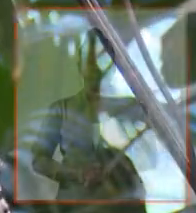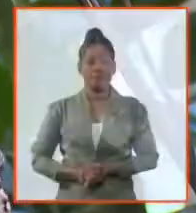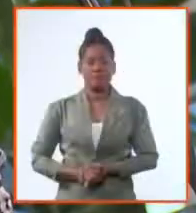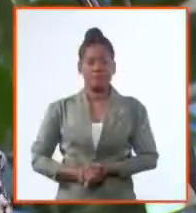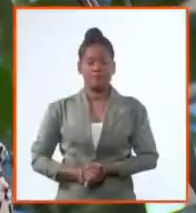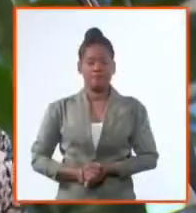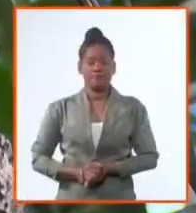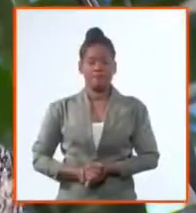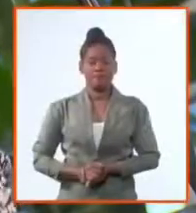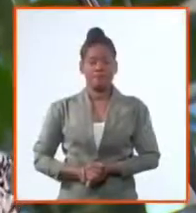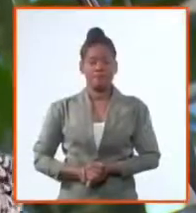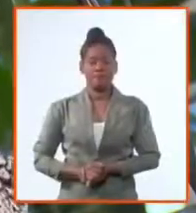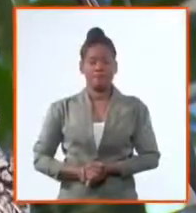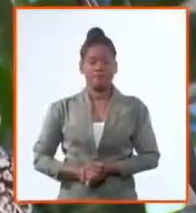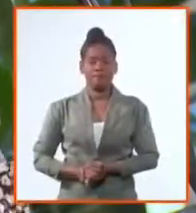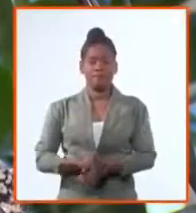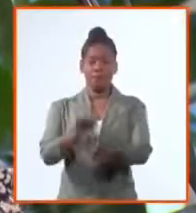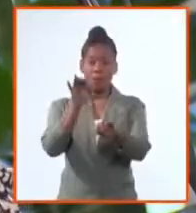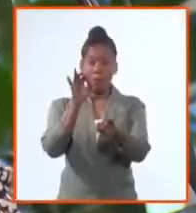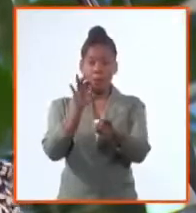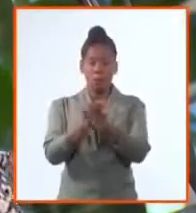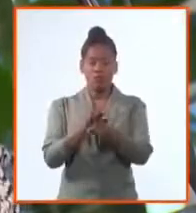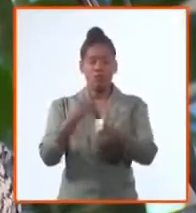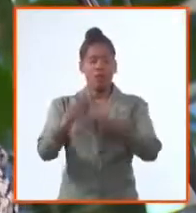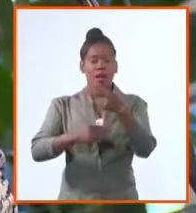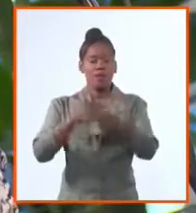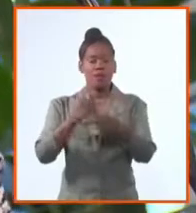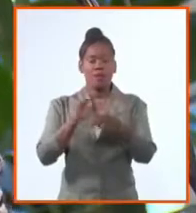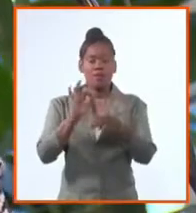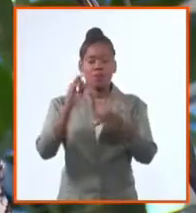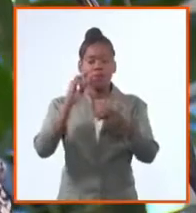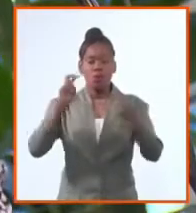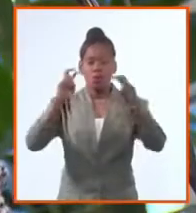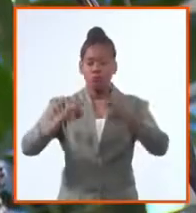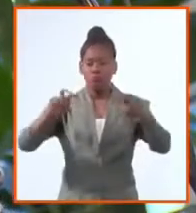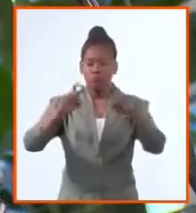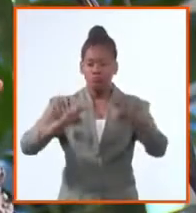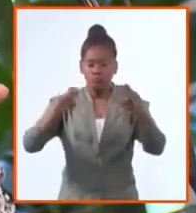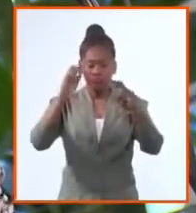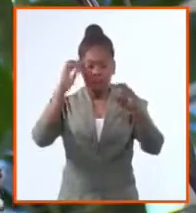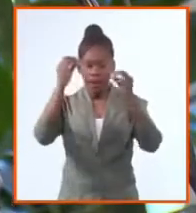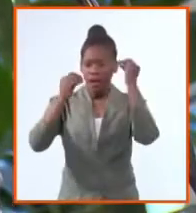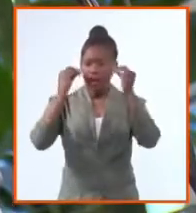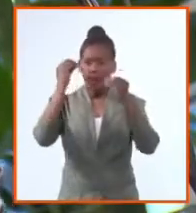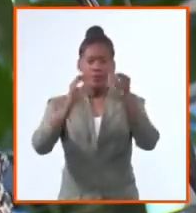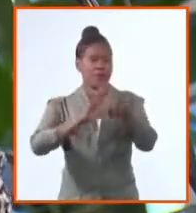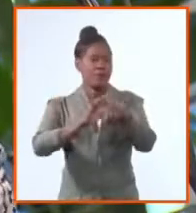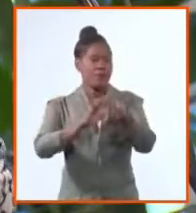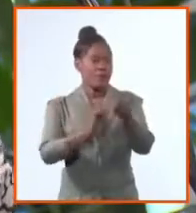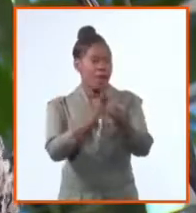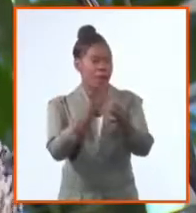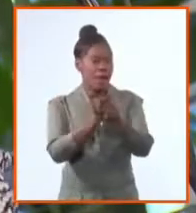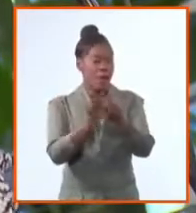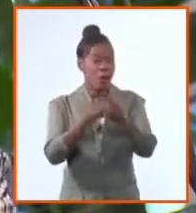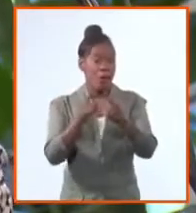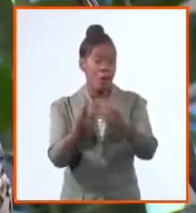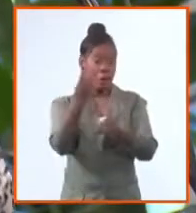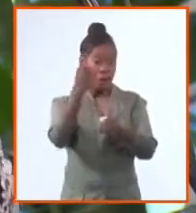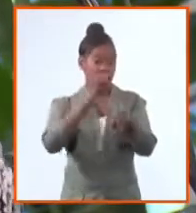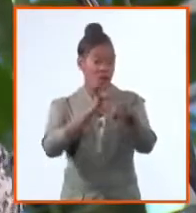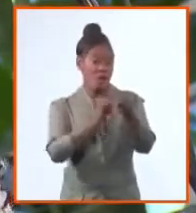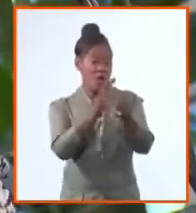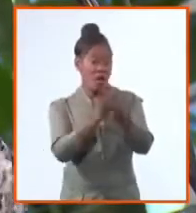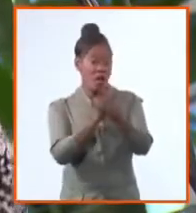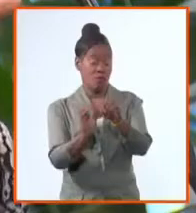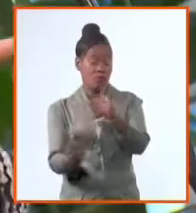reposicionaran, que cuando se empezó a hacer un protocolo terapéutico de la COVID, como nunca se había tratado esta enfermedad desconocida en el mundo, hubiera